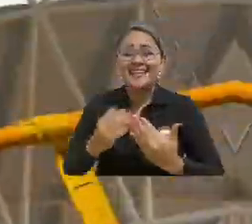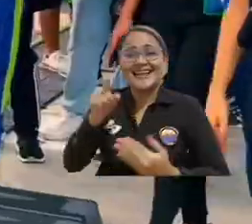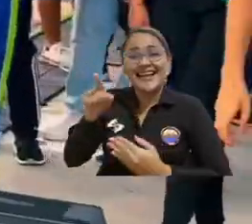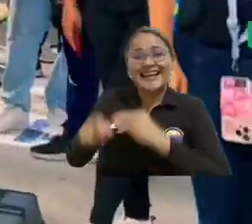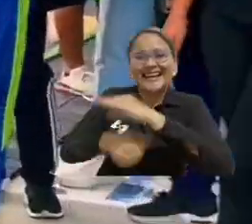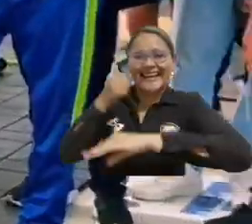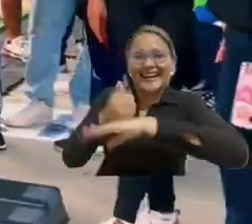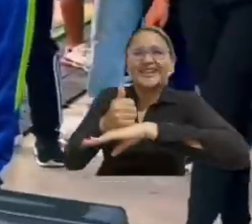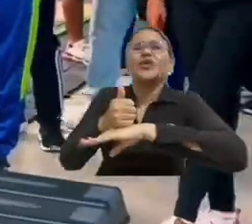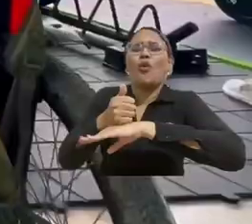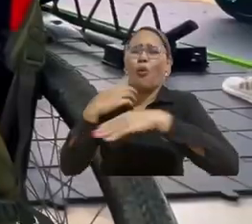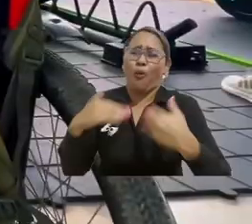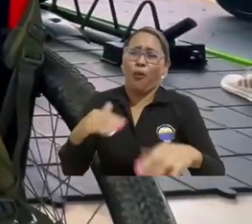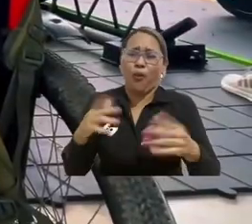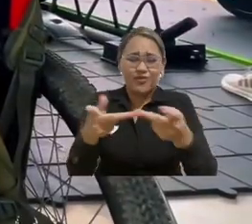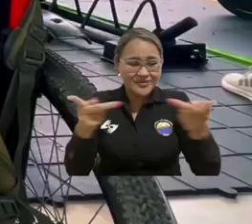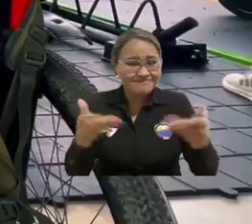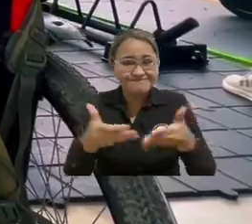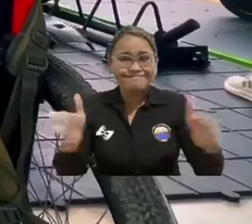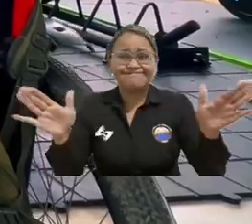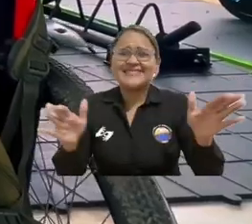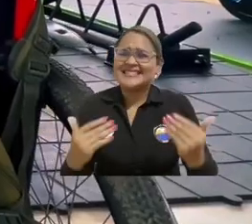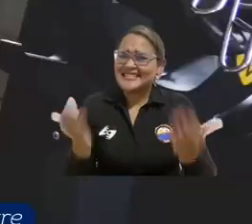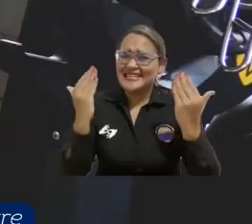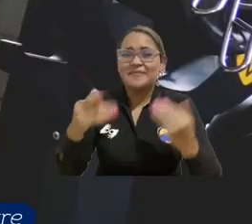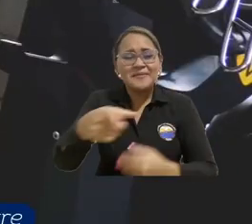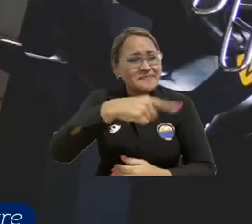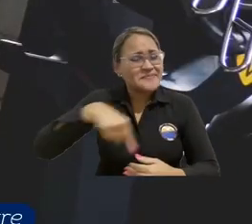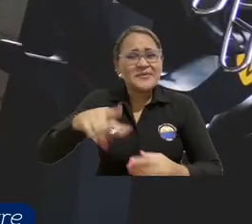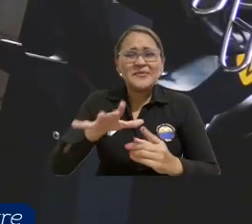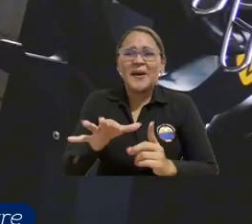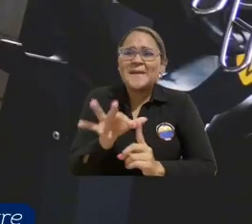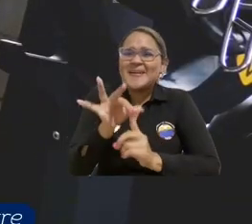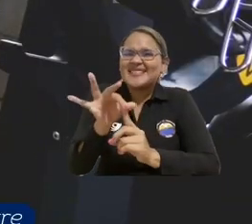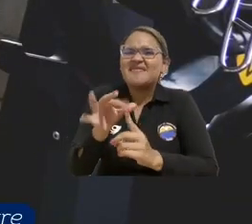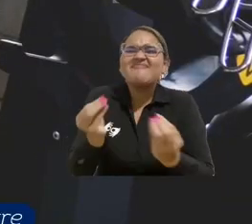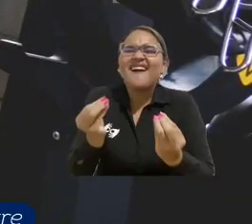Gracias a la gestión del señor rector por el aula abierta. Fue algo hecho